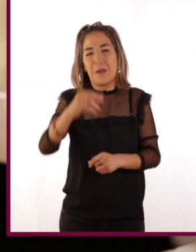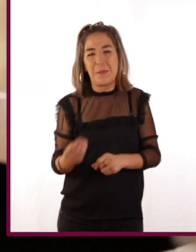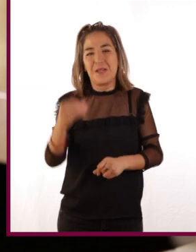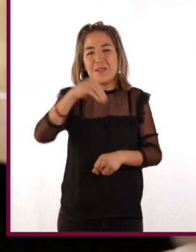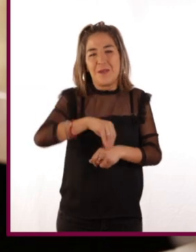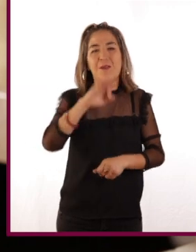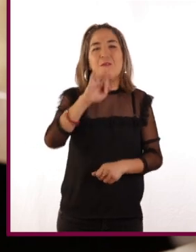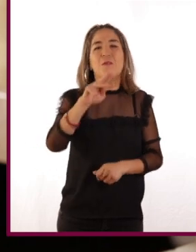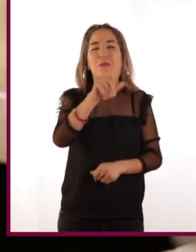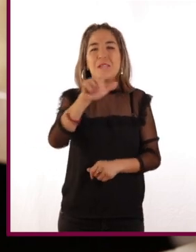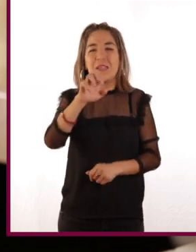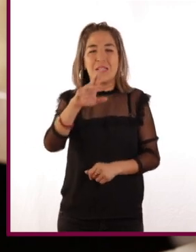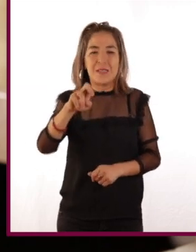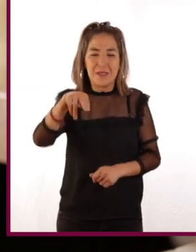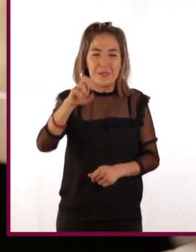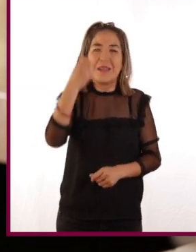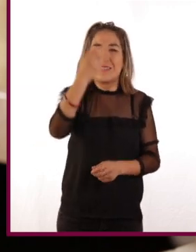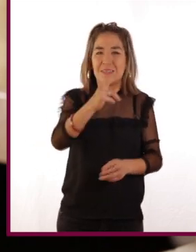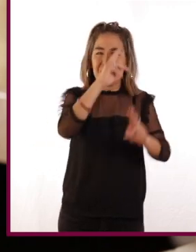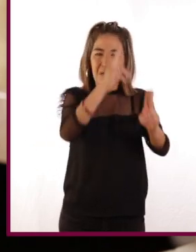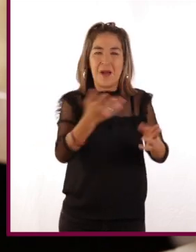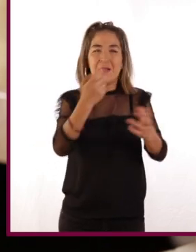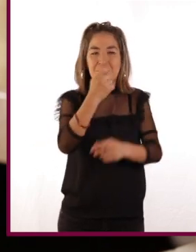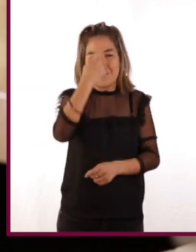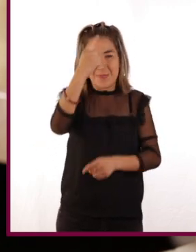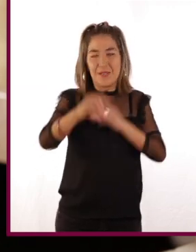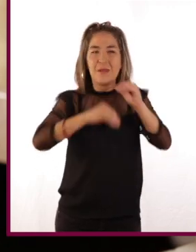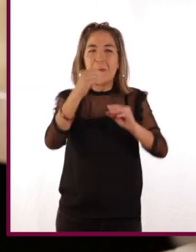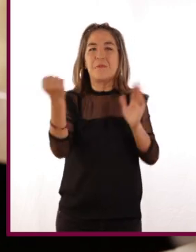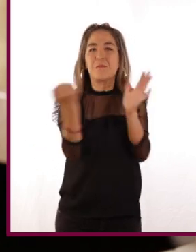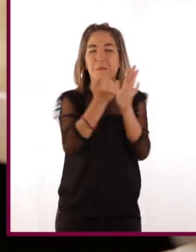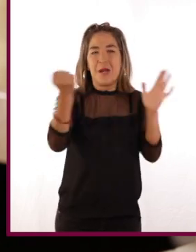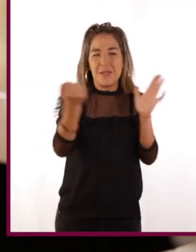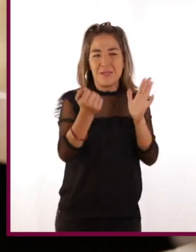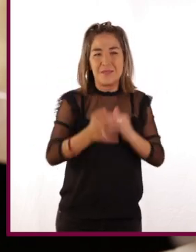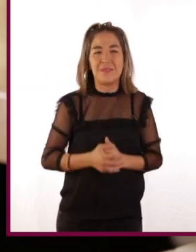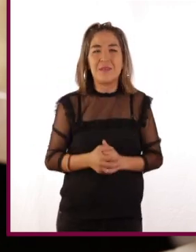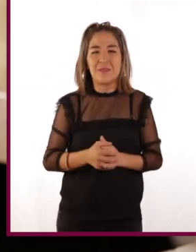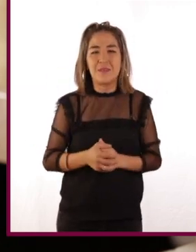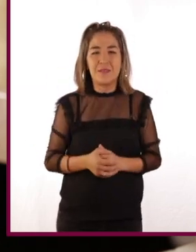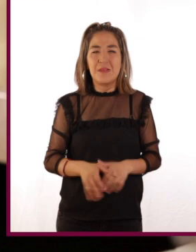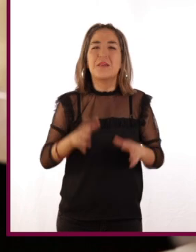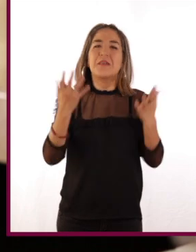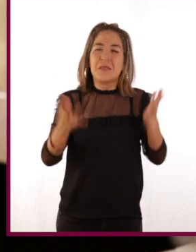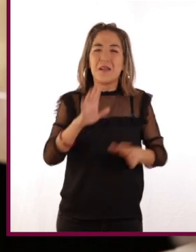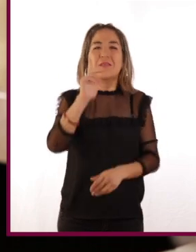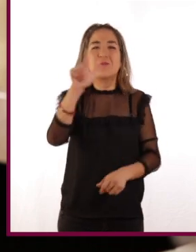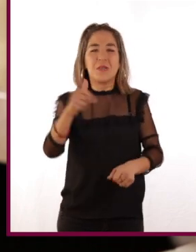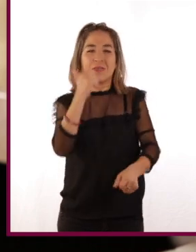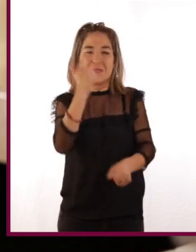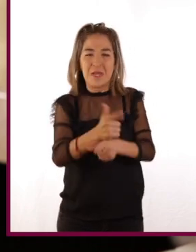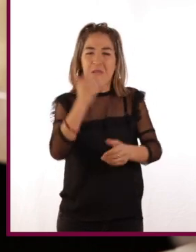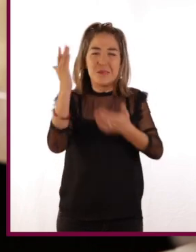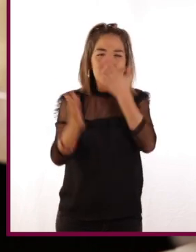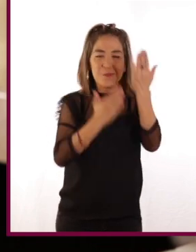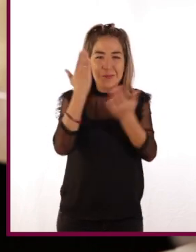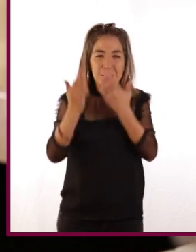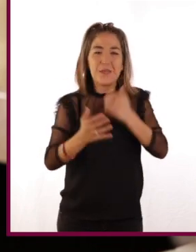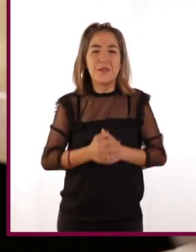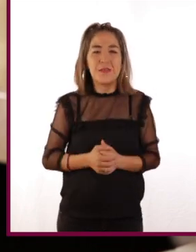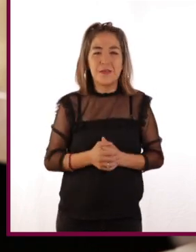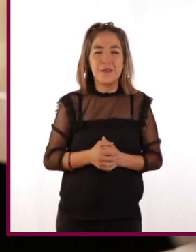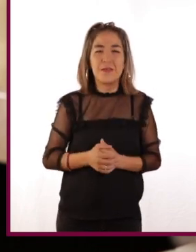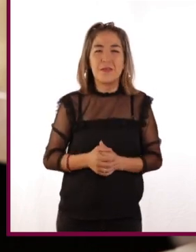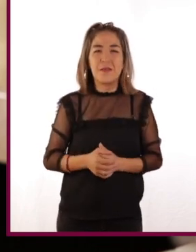eso lleva su nombre de fullereno, en honor a quien la patentó y, digamos, los descubrió y los